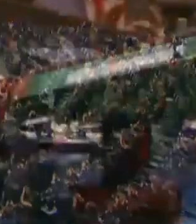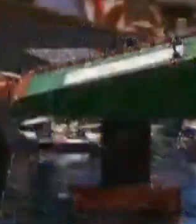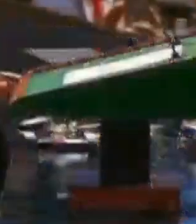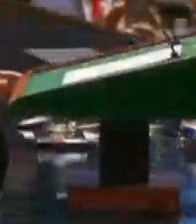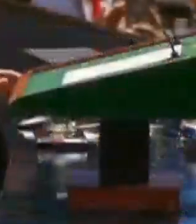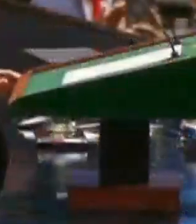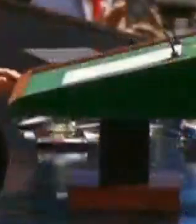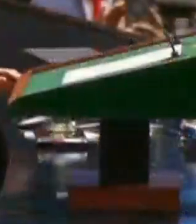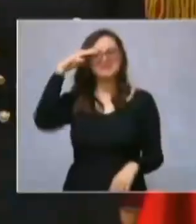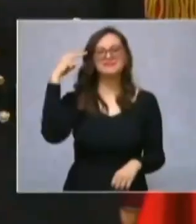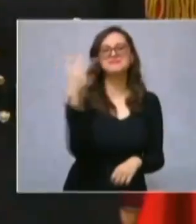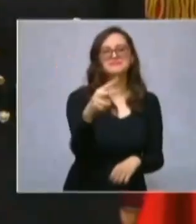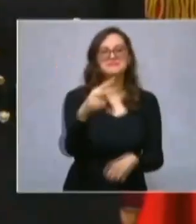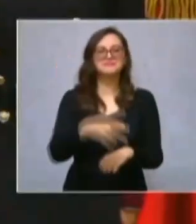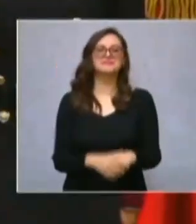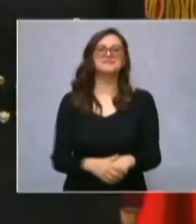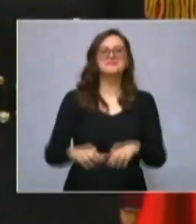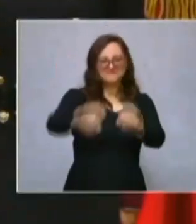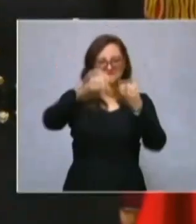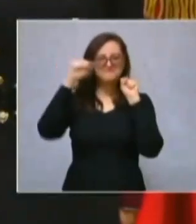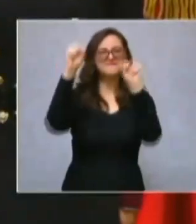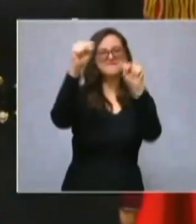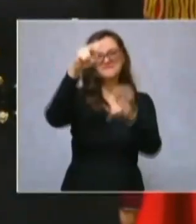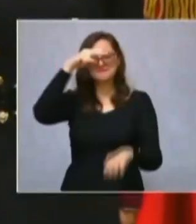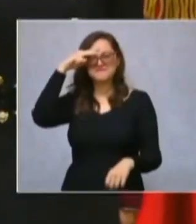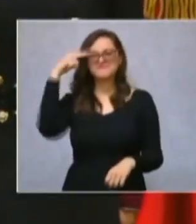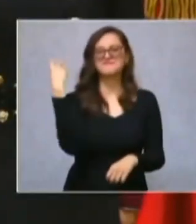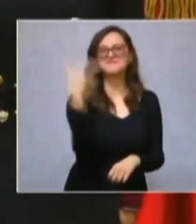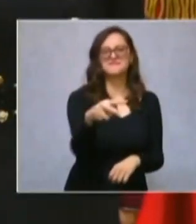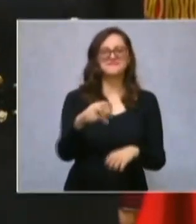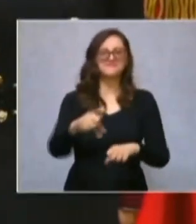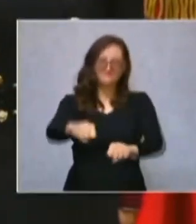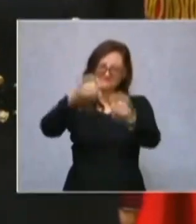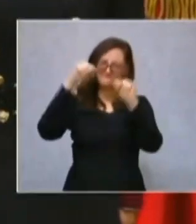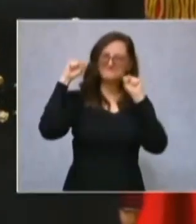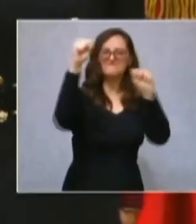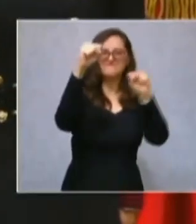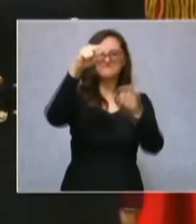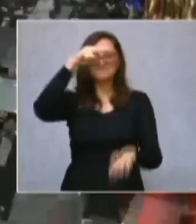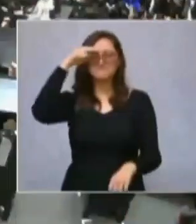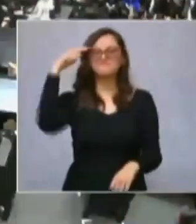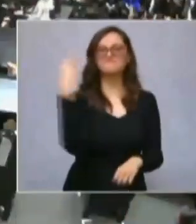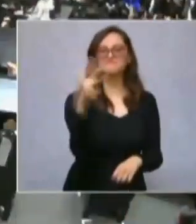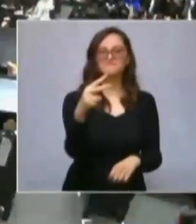histórico comandado Sí por fin por una mujer que viva